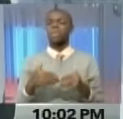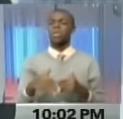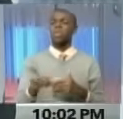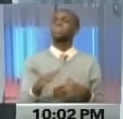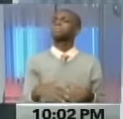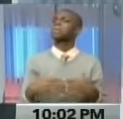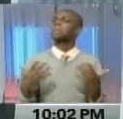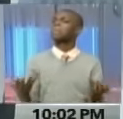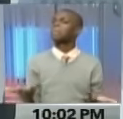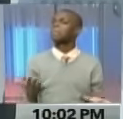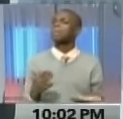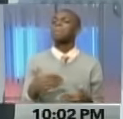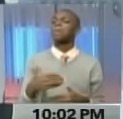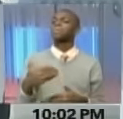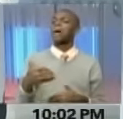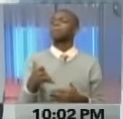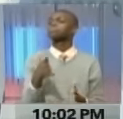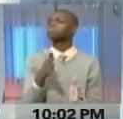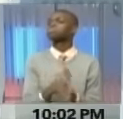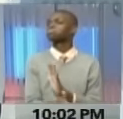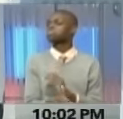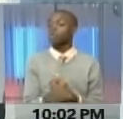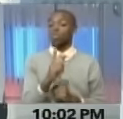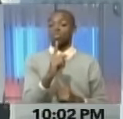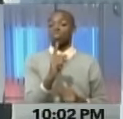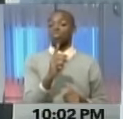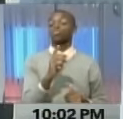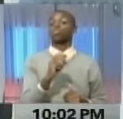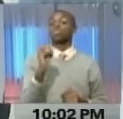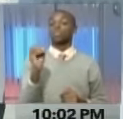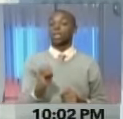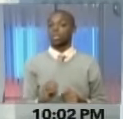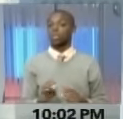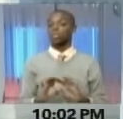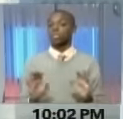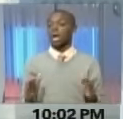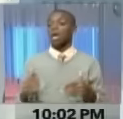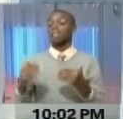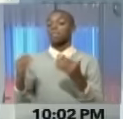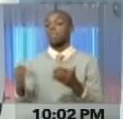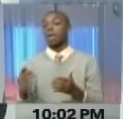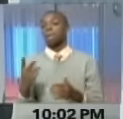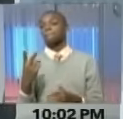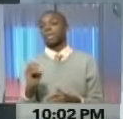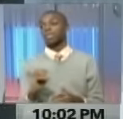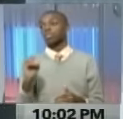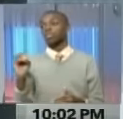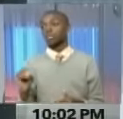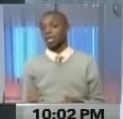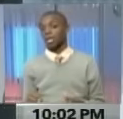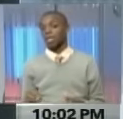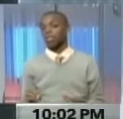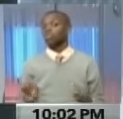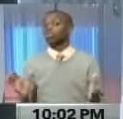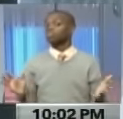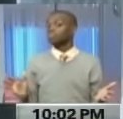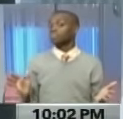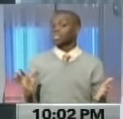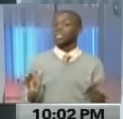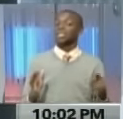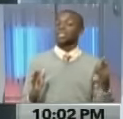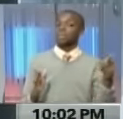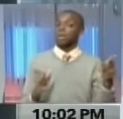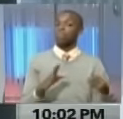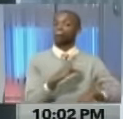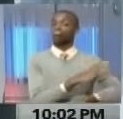qué va a pasar ahora bueno se verificó el 1% en los 24 estados del país ahora viene el 20% y hay que ver Cuáles son los números con los que cuenta la derecha en